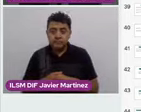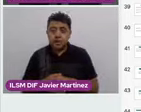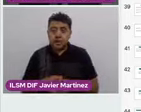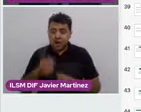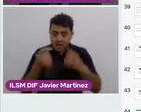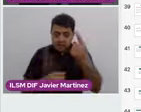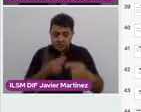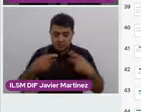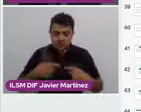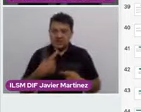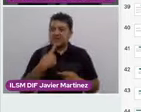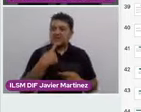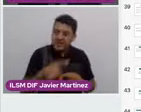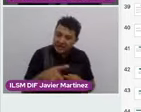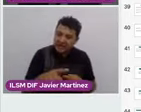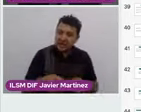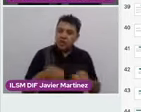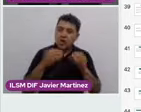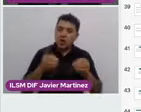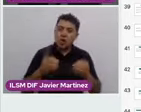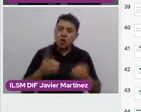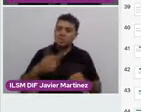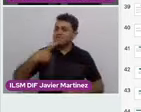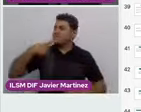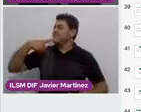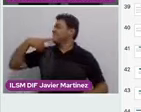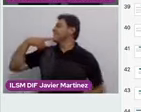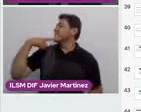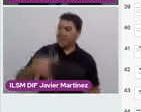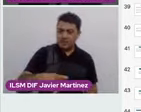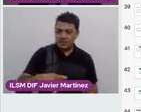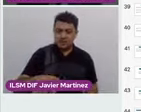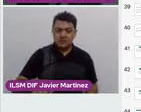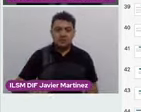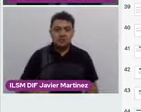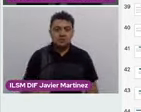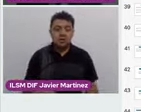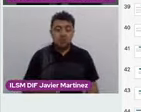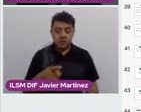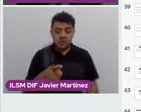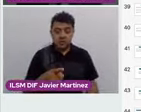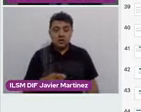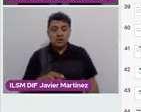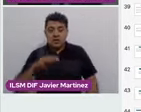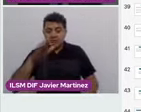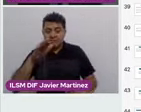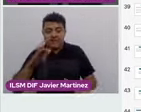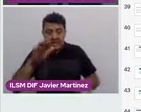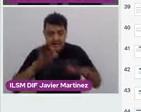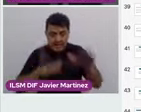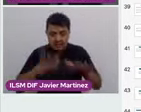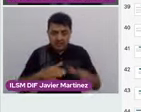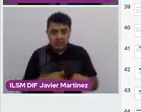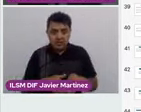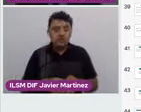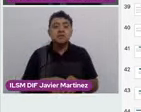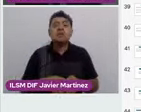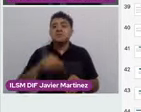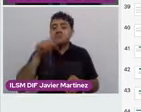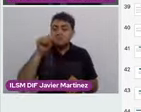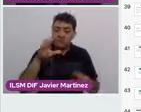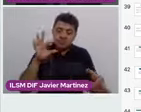reportar, ¿sí? Es como los delitos entre los abogados. Si no se denuncian, pues no hay una estadística. Lo mismo en medicina. Si